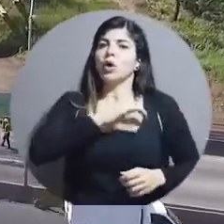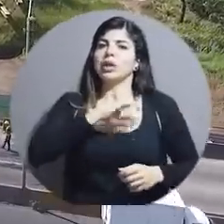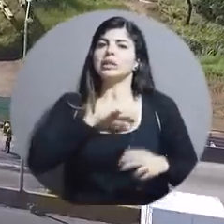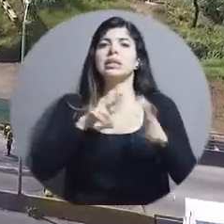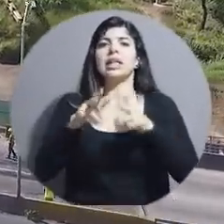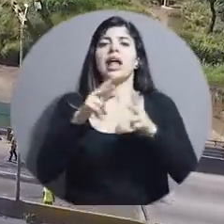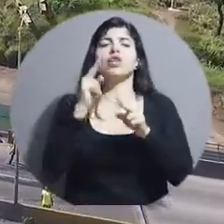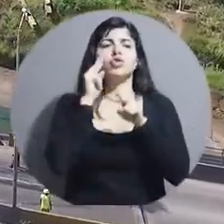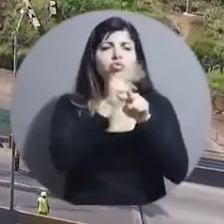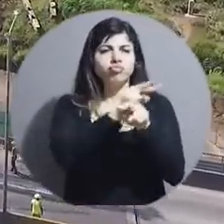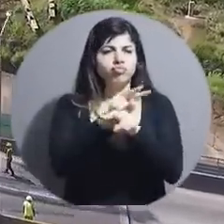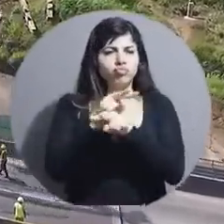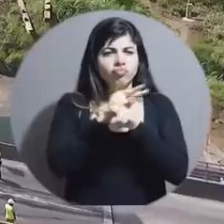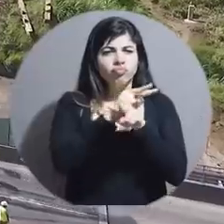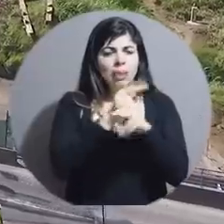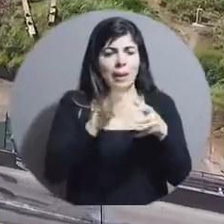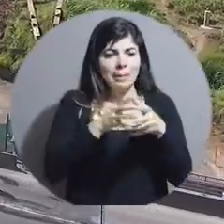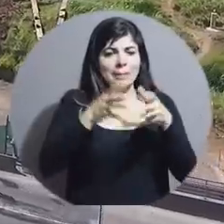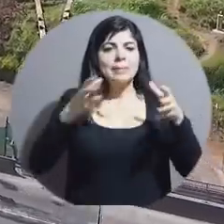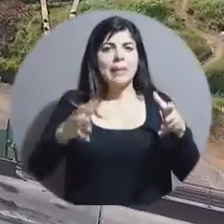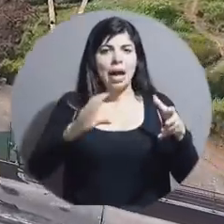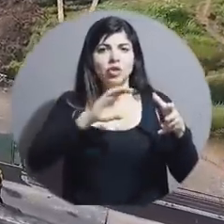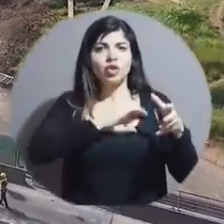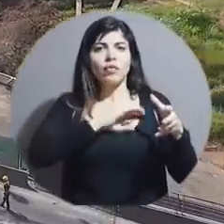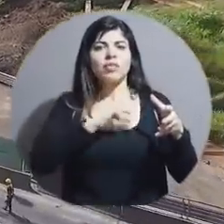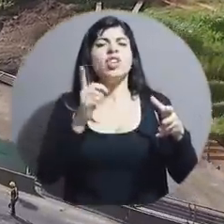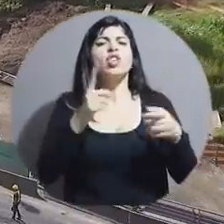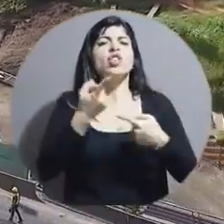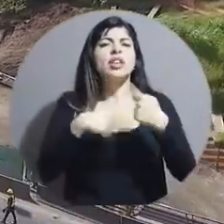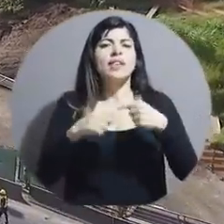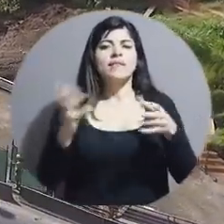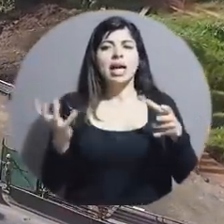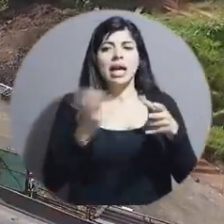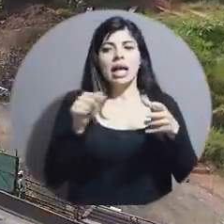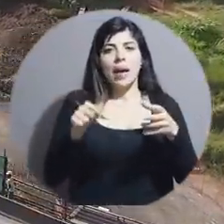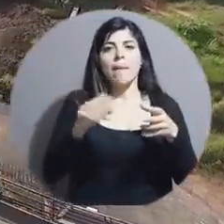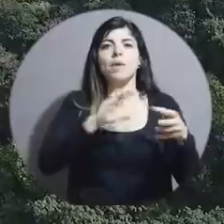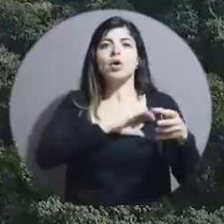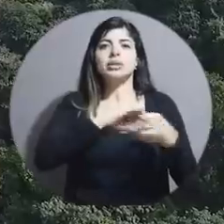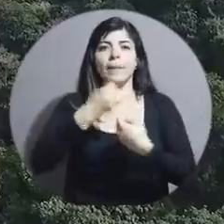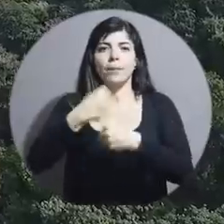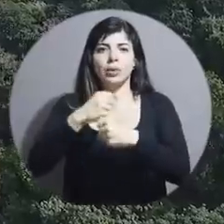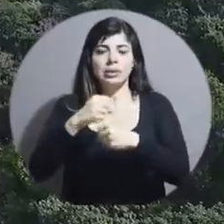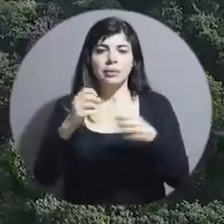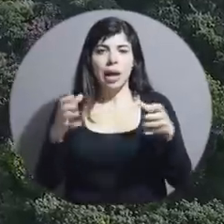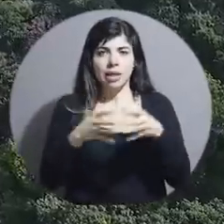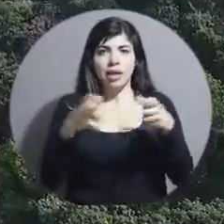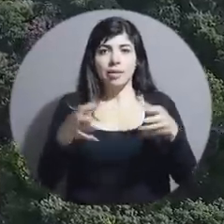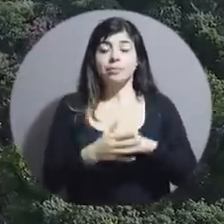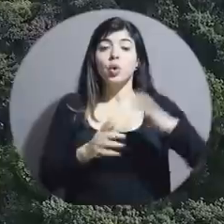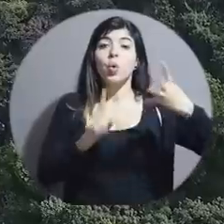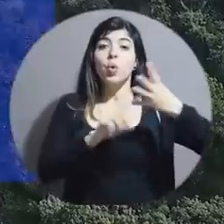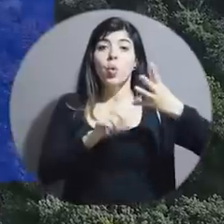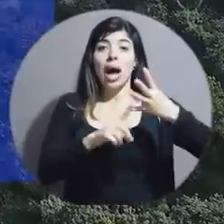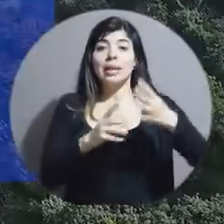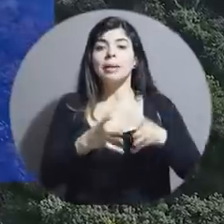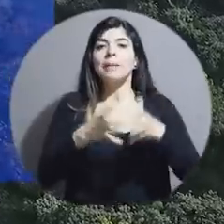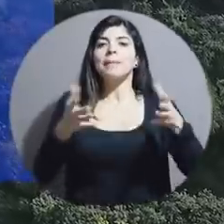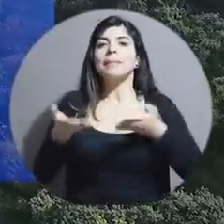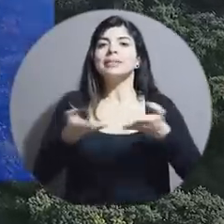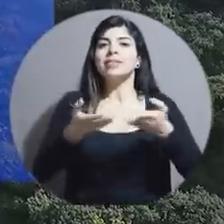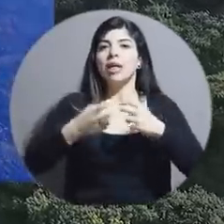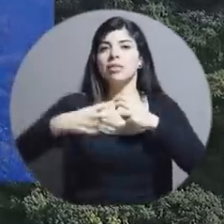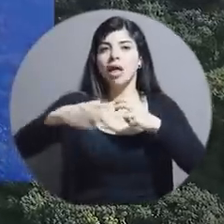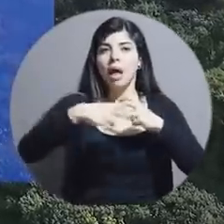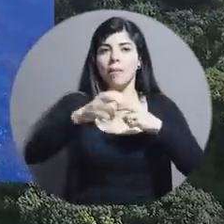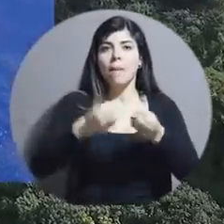de Tránsito, que serán reforzados con oficiales de tránsito de las municipalidades. Cuarto, se incrementa el servicio